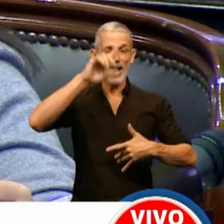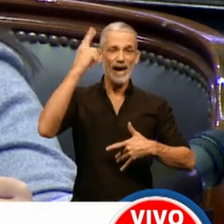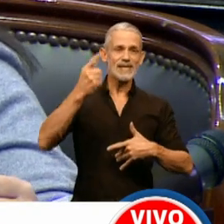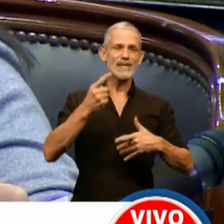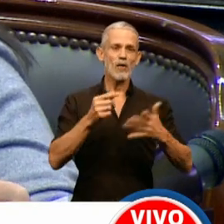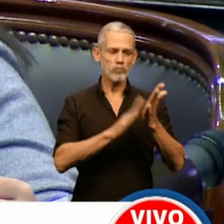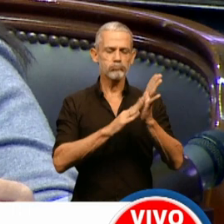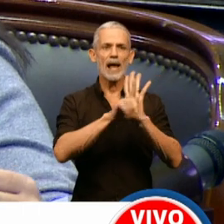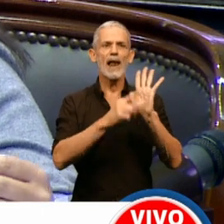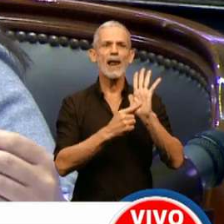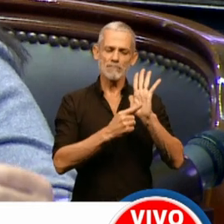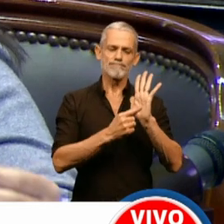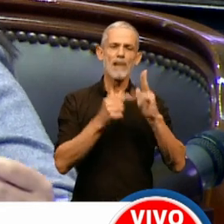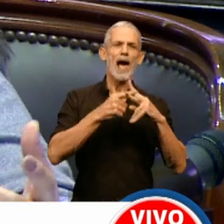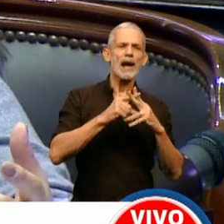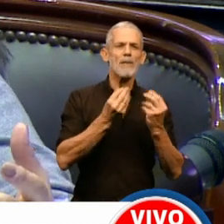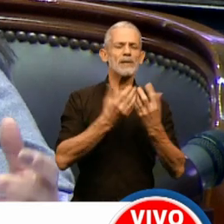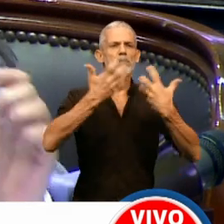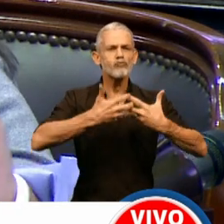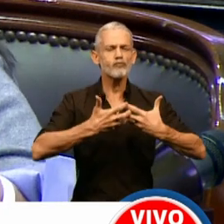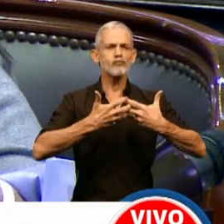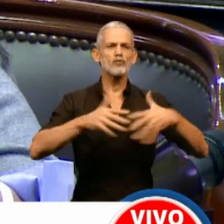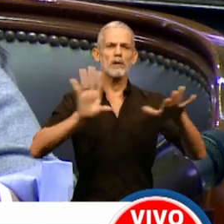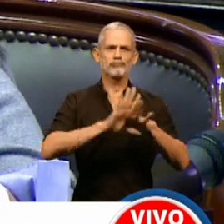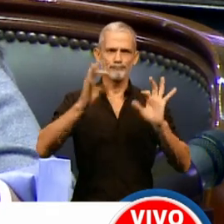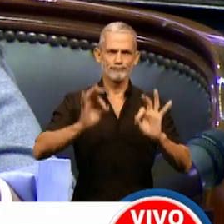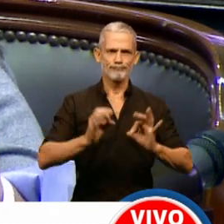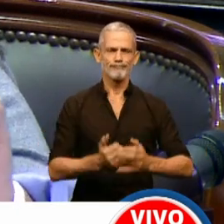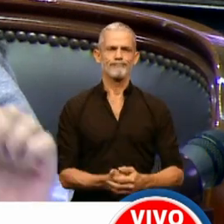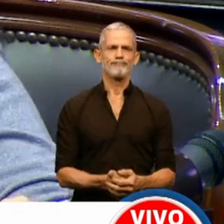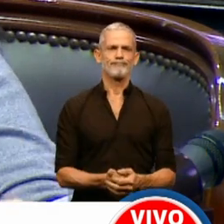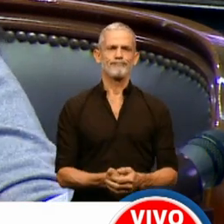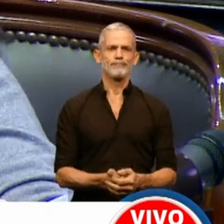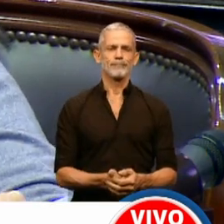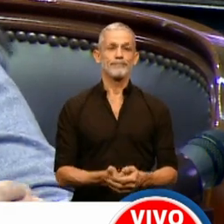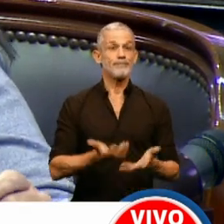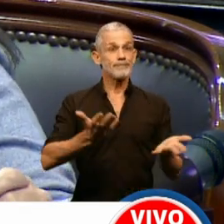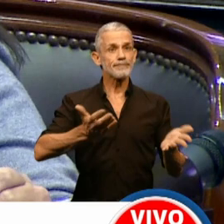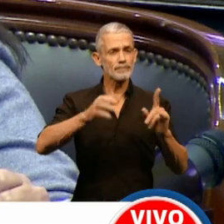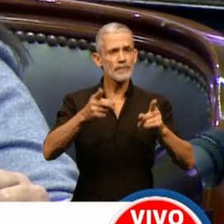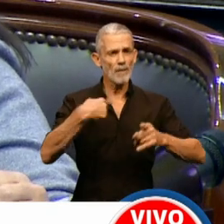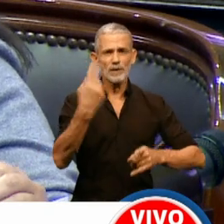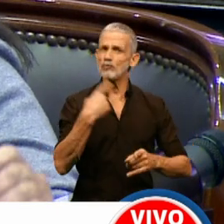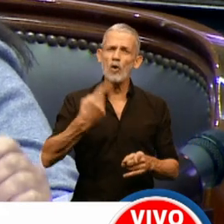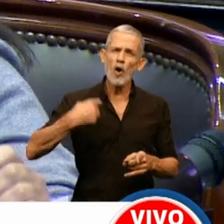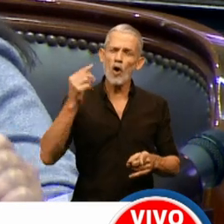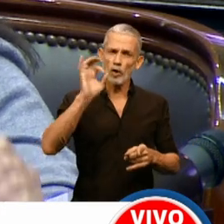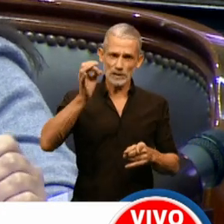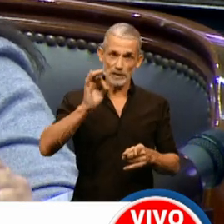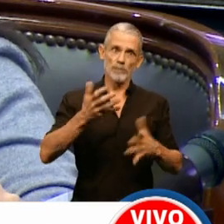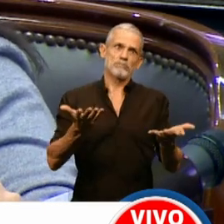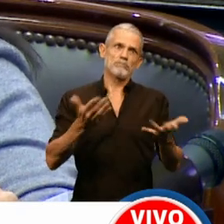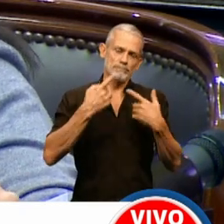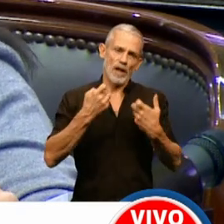herramientas para funcionar de forma más eficiente pero también sabemos y reconocemos